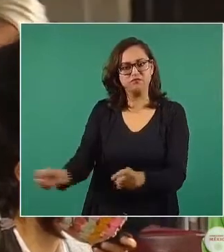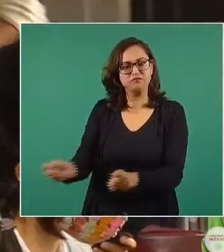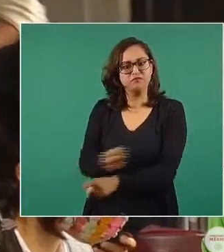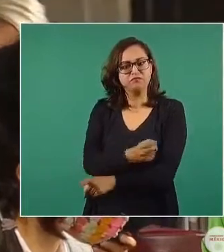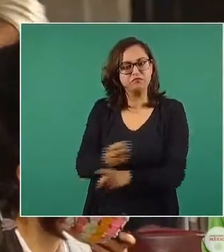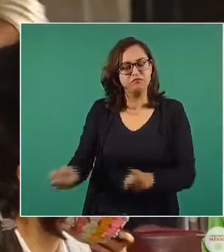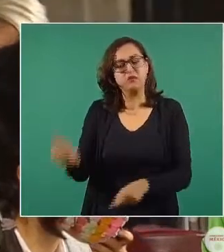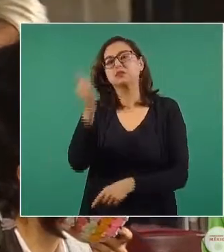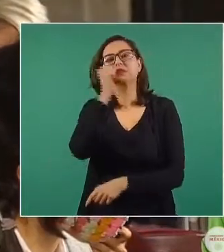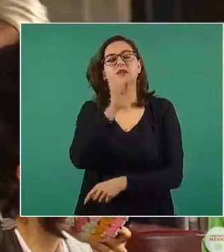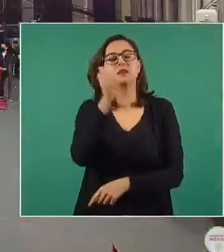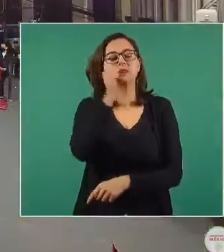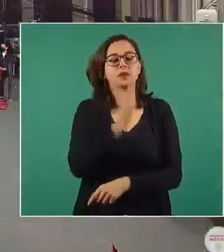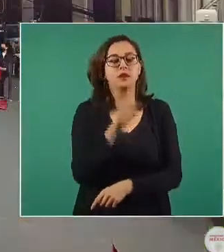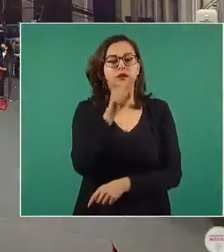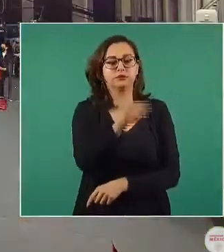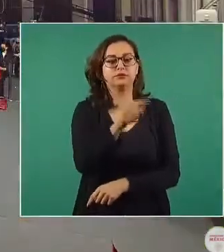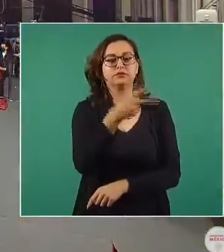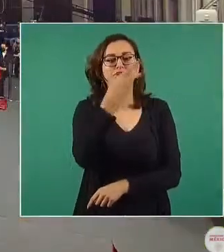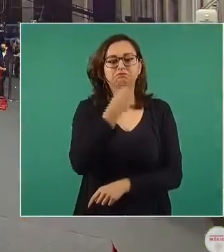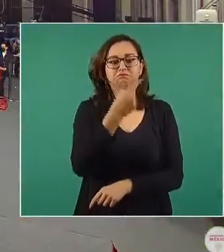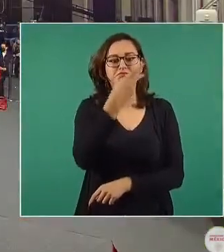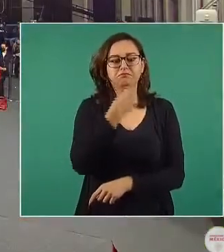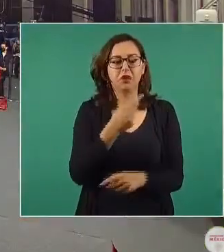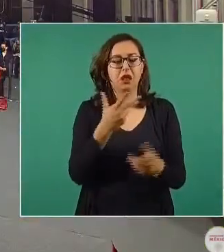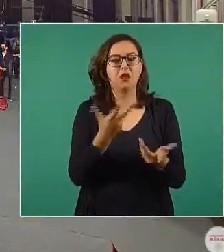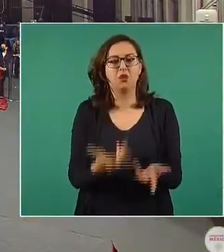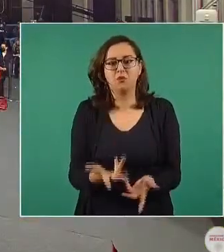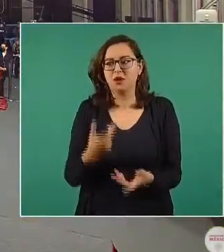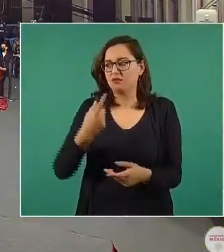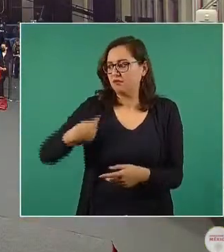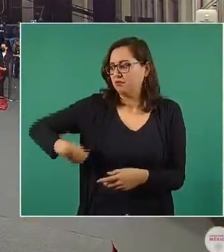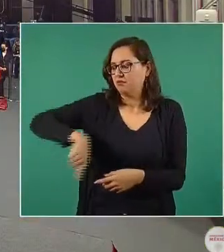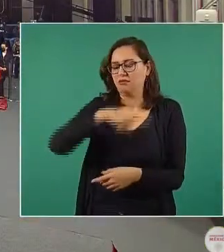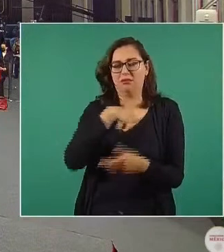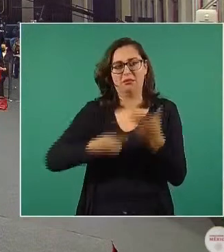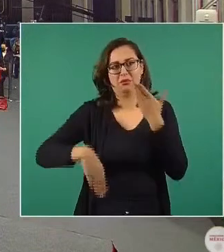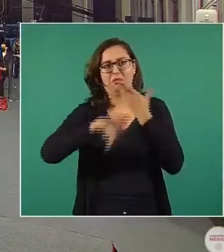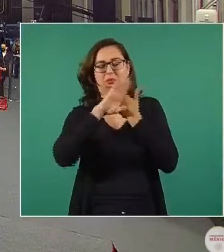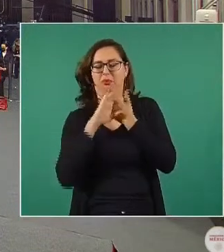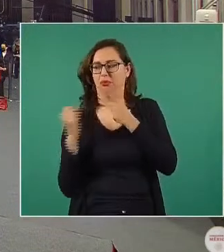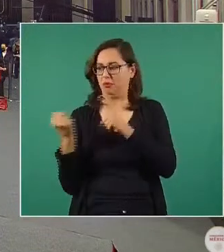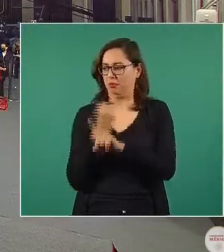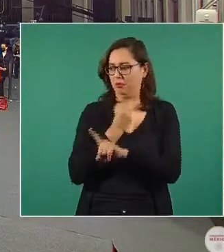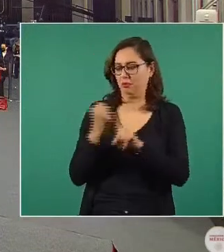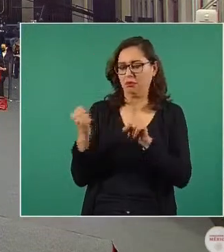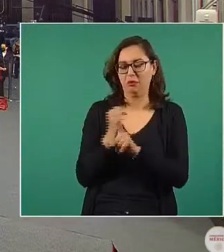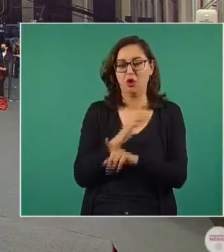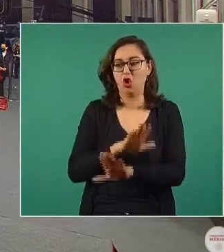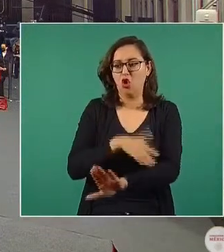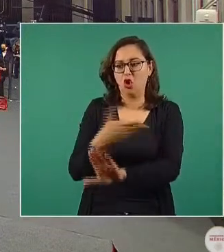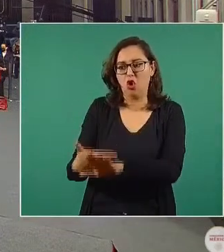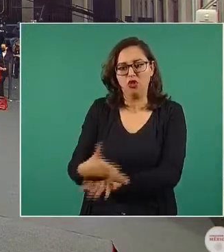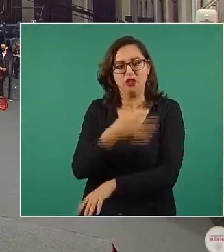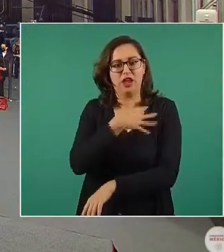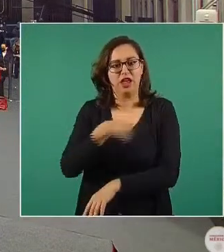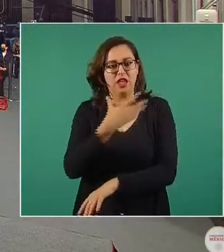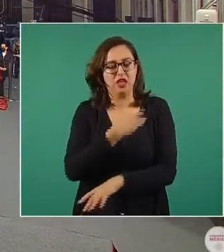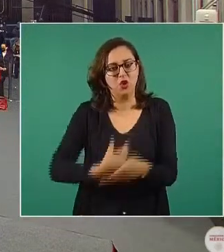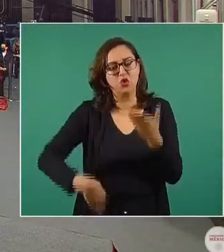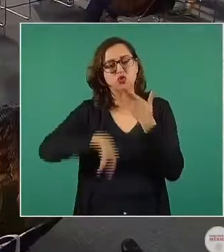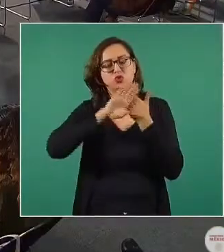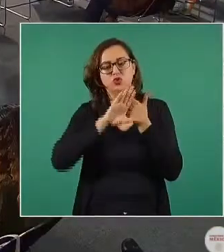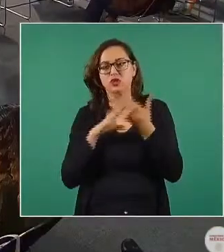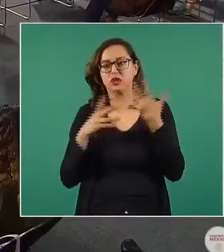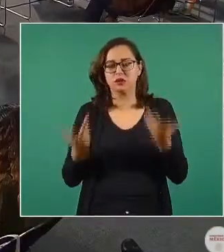y victimario, un hombre que está siendo investigado por violencia familiar y violencia contra sus hijos por parte de la Fiscalía